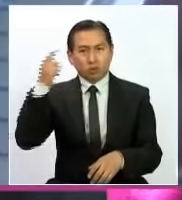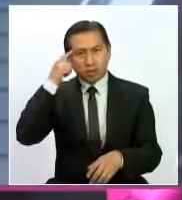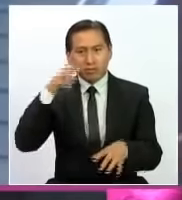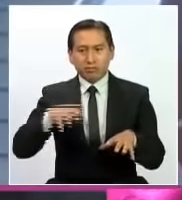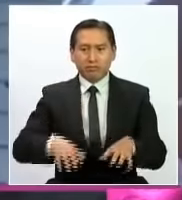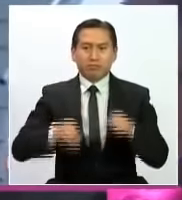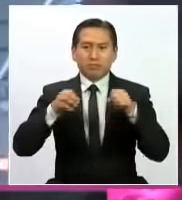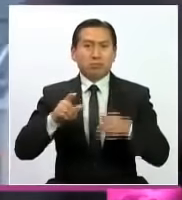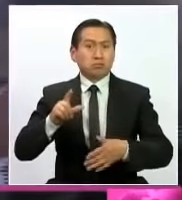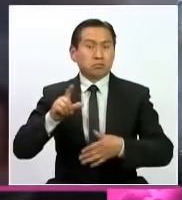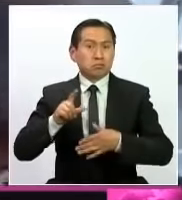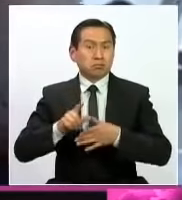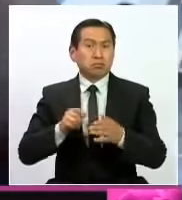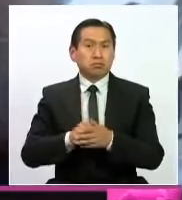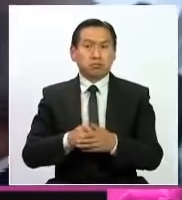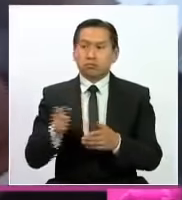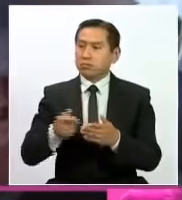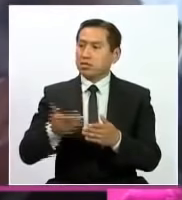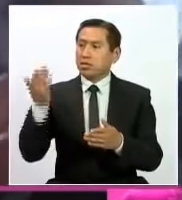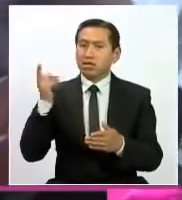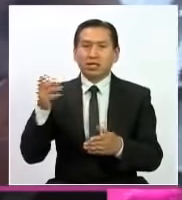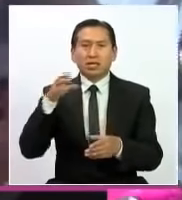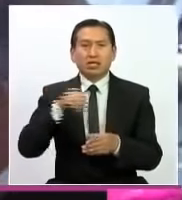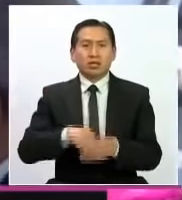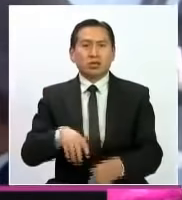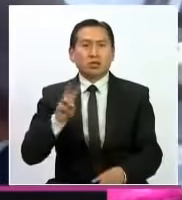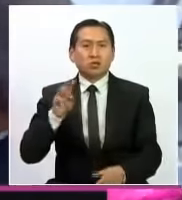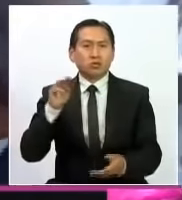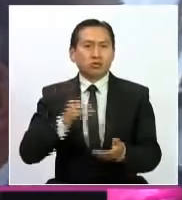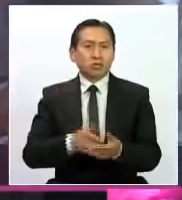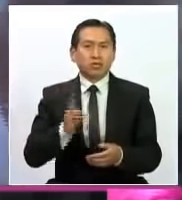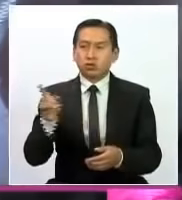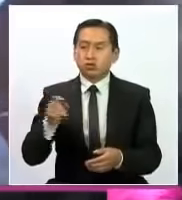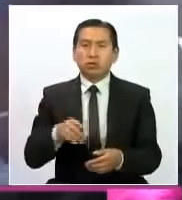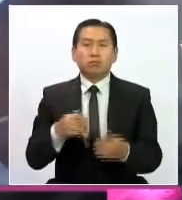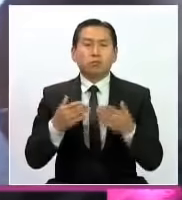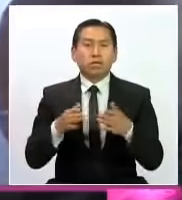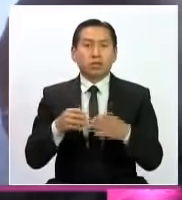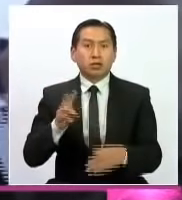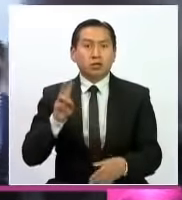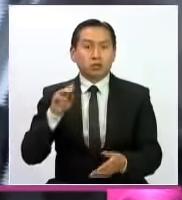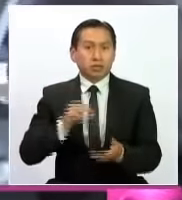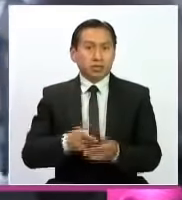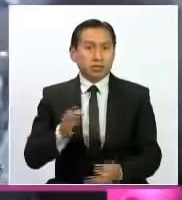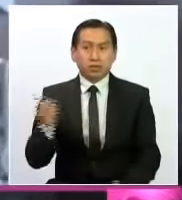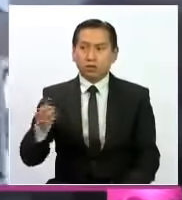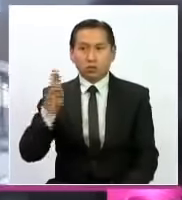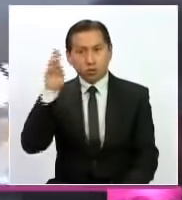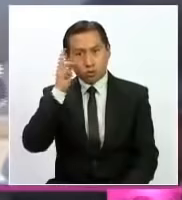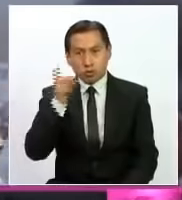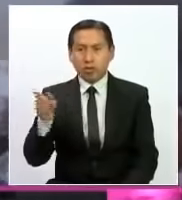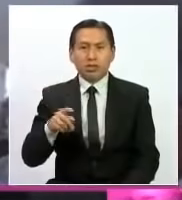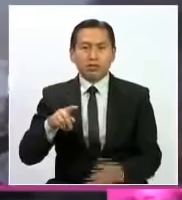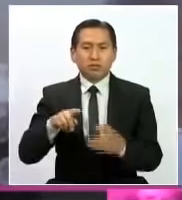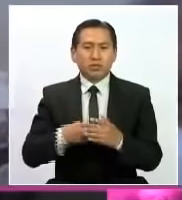tras su participación en los de México 2018, Panamá 2019 y Uruguay a principios de